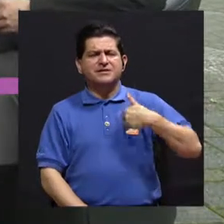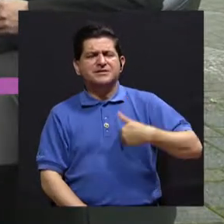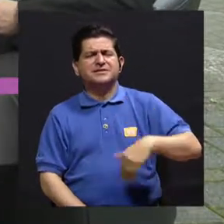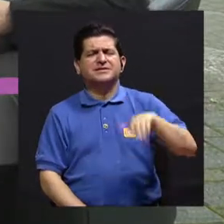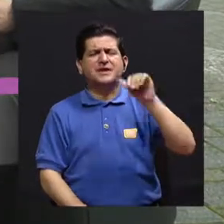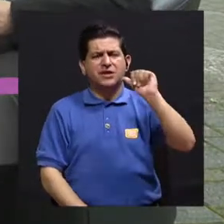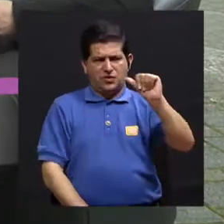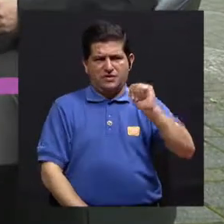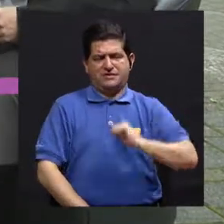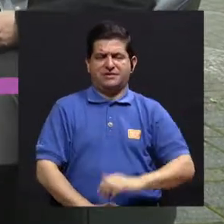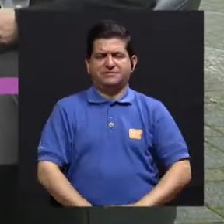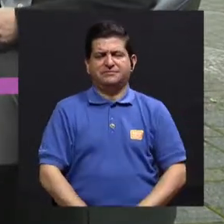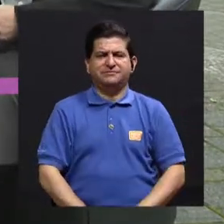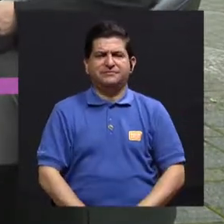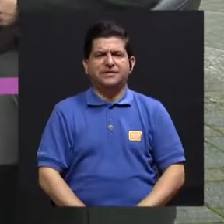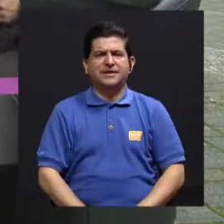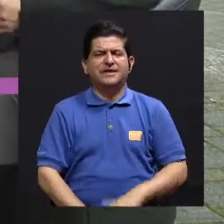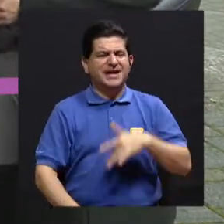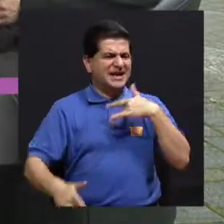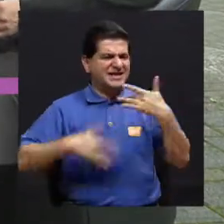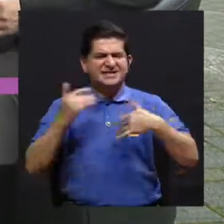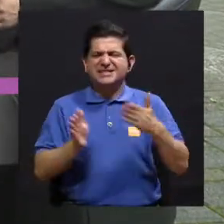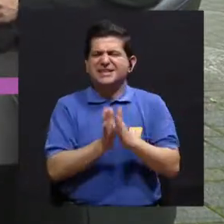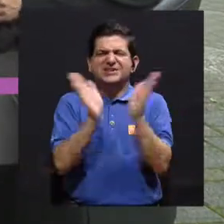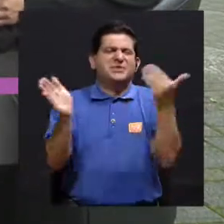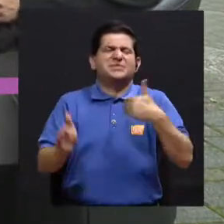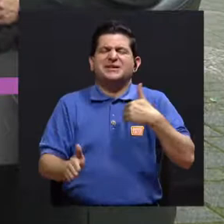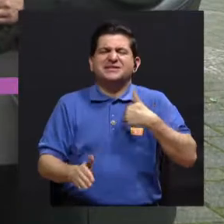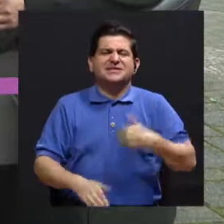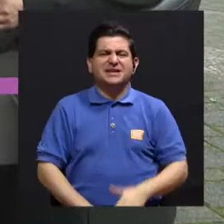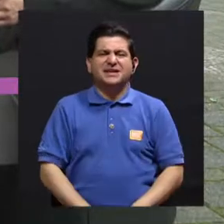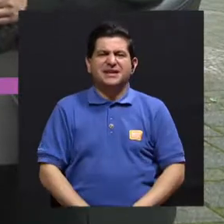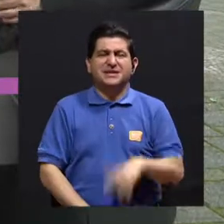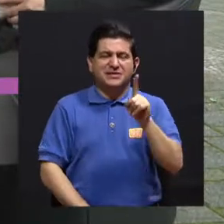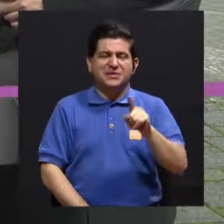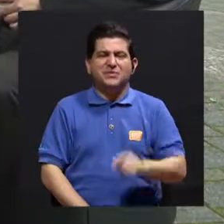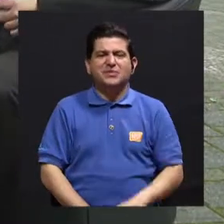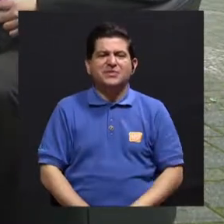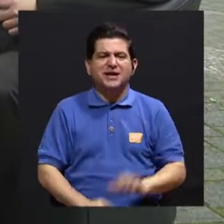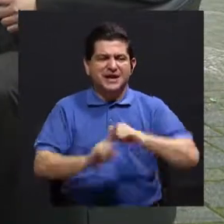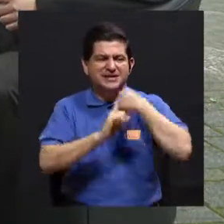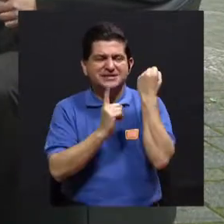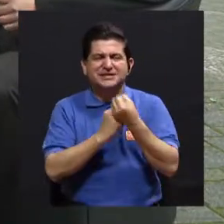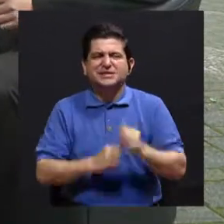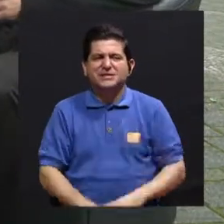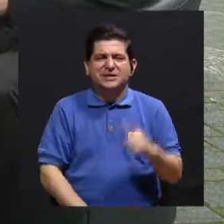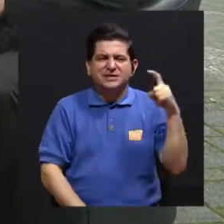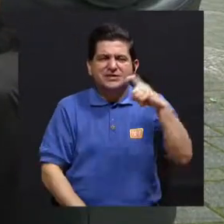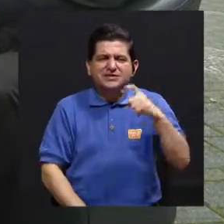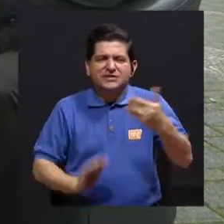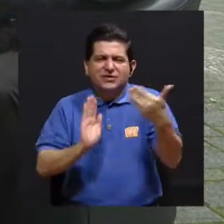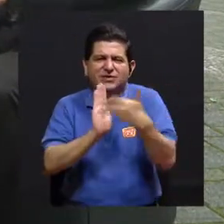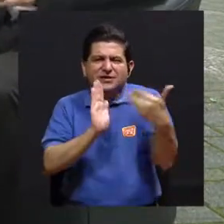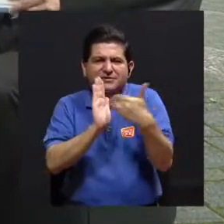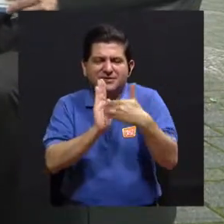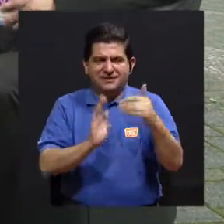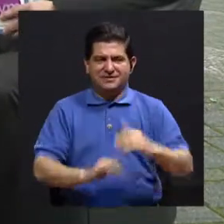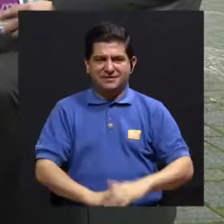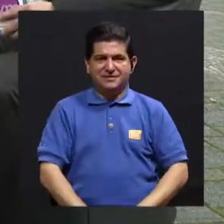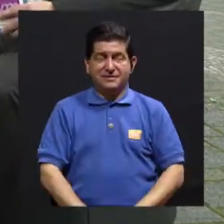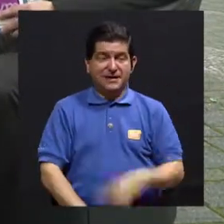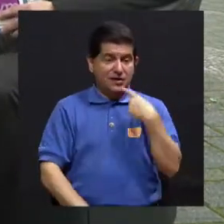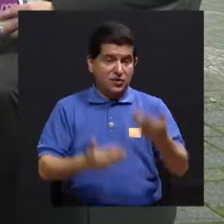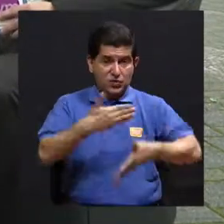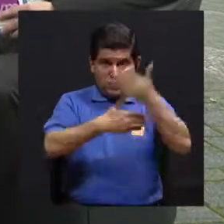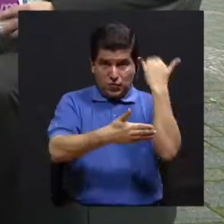Adrián, hablemos así como al grano. ¿Cuáles son los síntomas generales que presenta un cuadro de parasitosis? En como, términos generales.